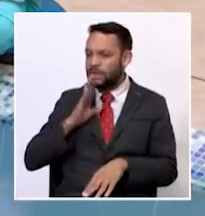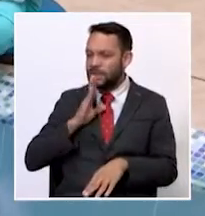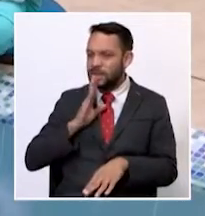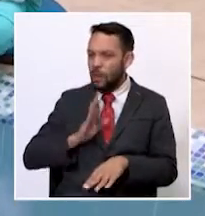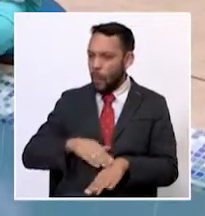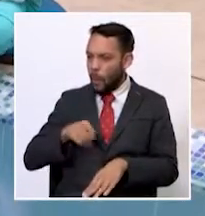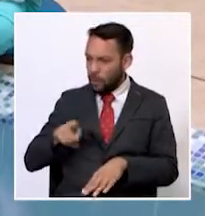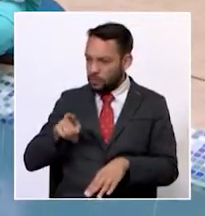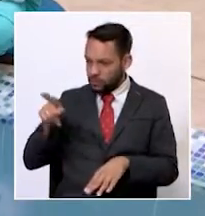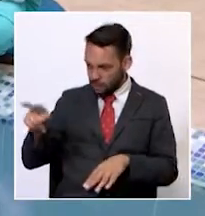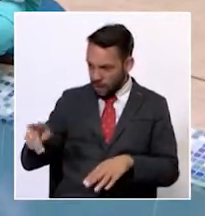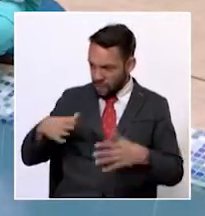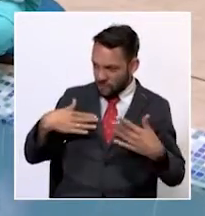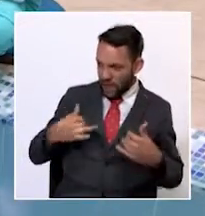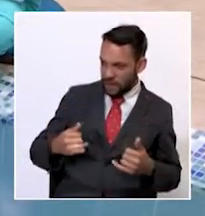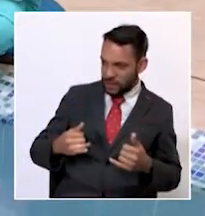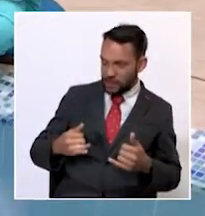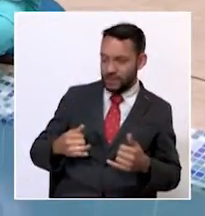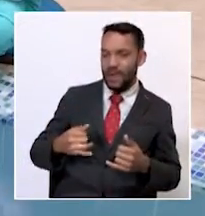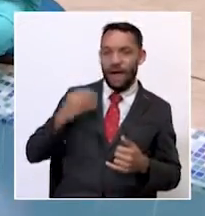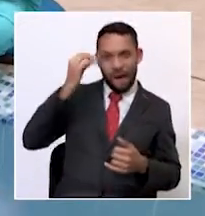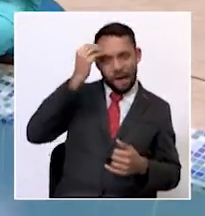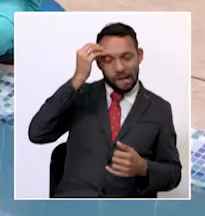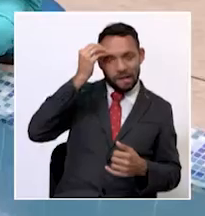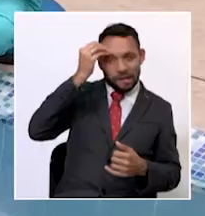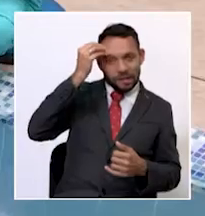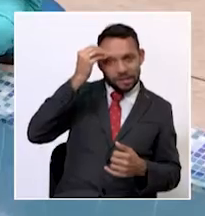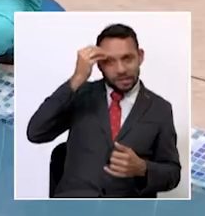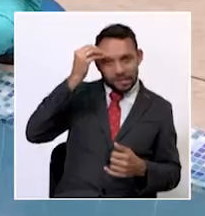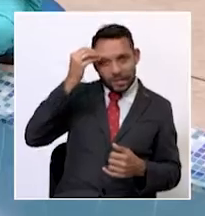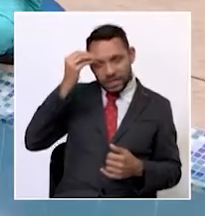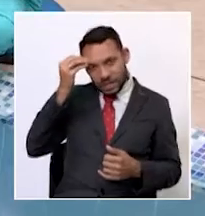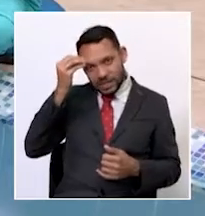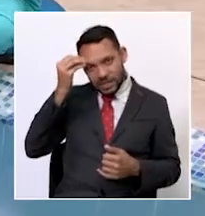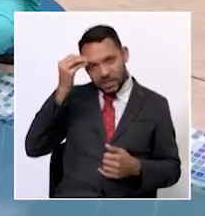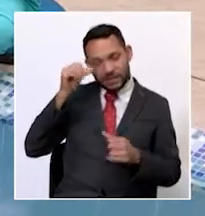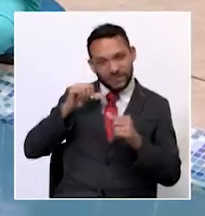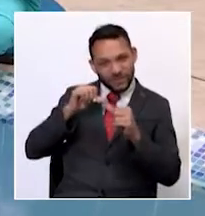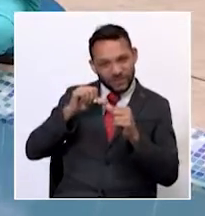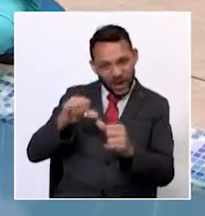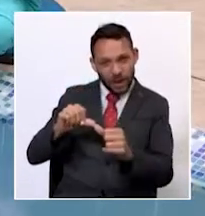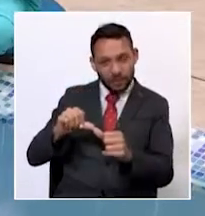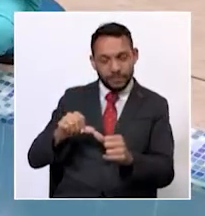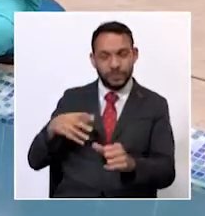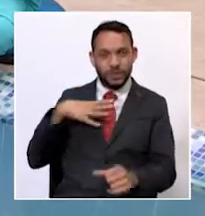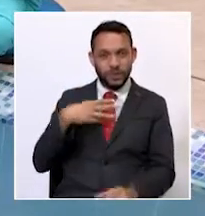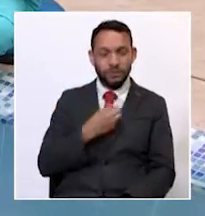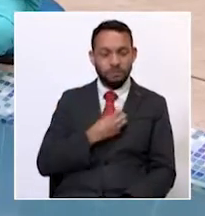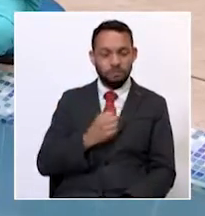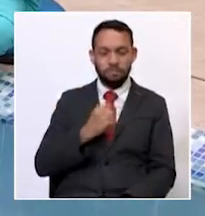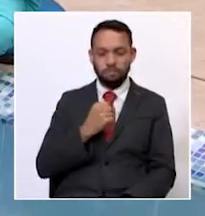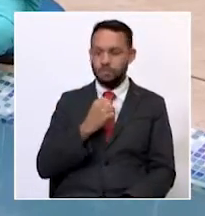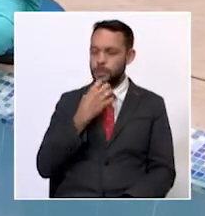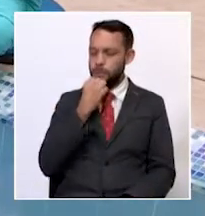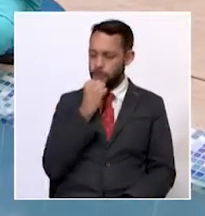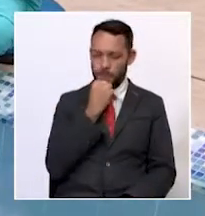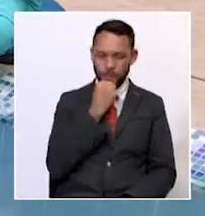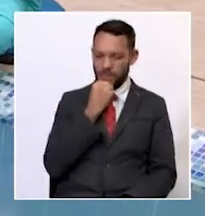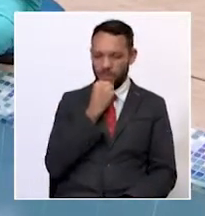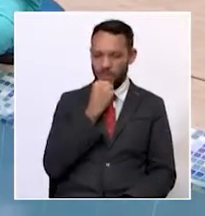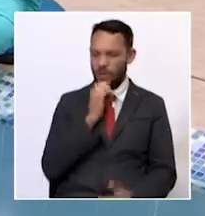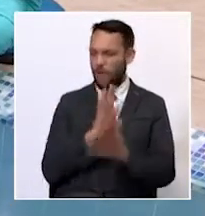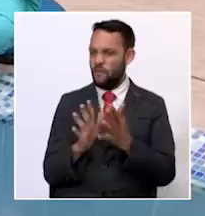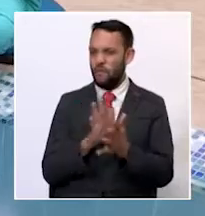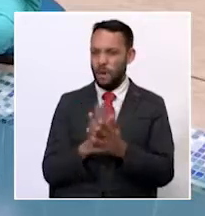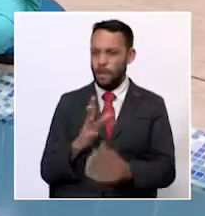es feliz o no? Y todas esas cosas que estamos nosotros ocultando, que no expresamos y